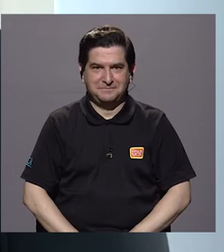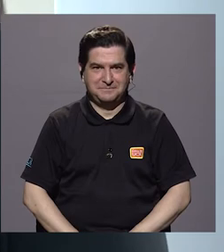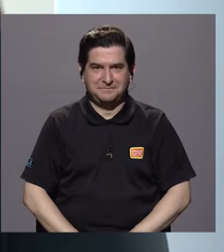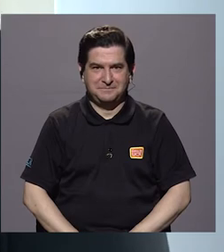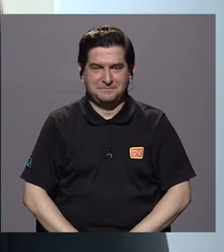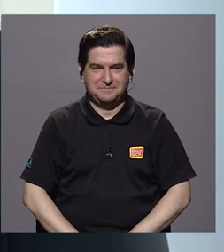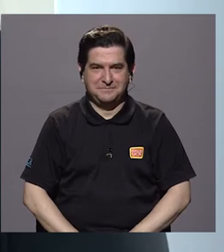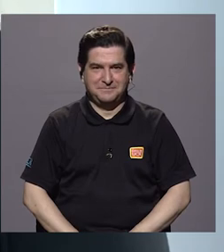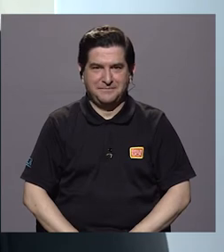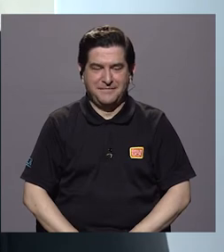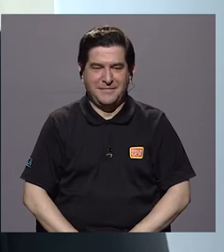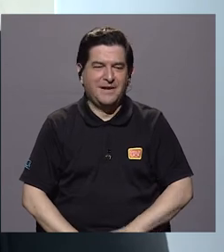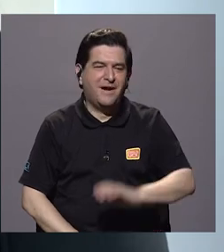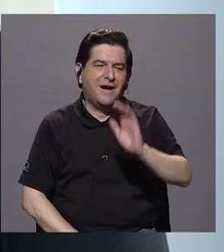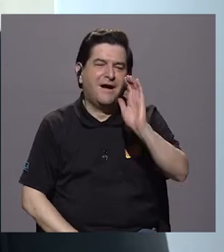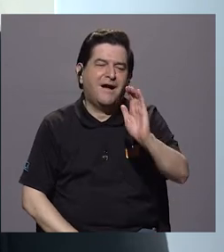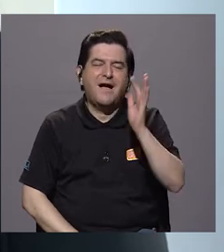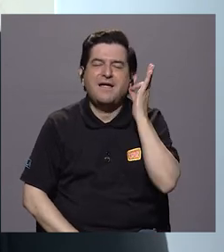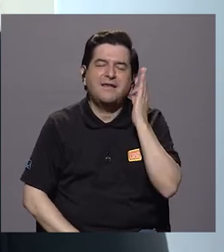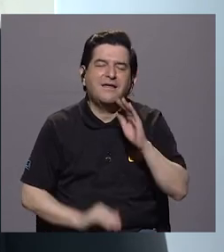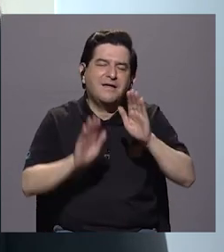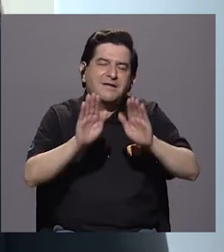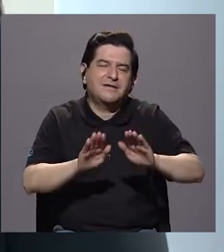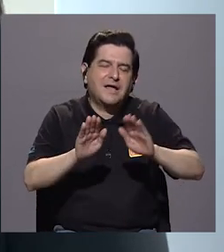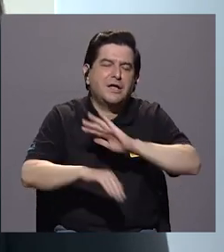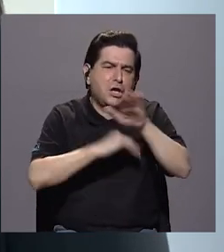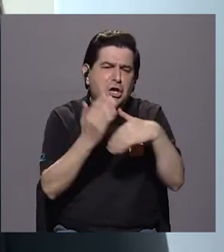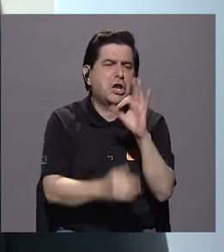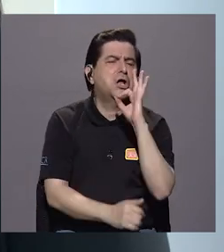Mi chiquita, todo va a estar bien.